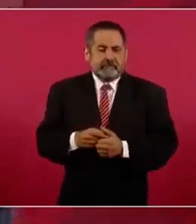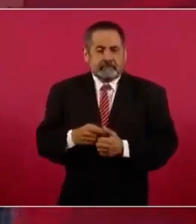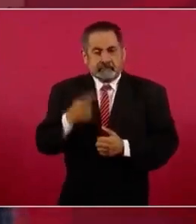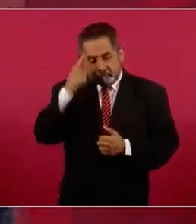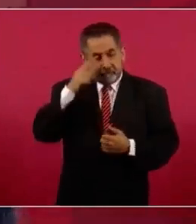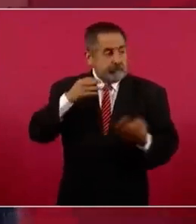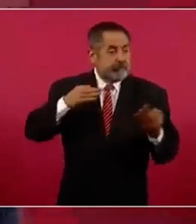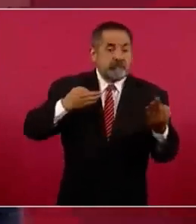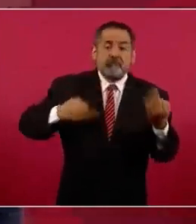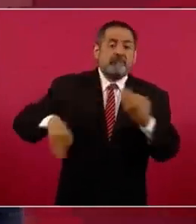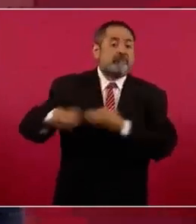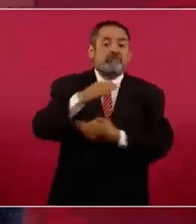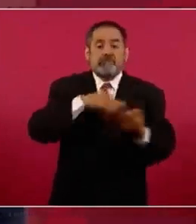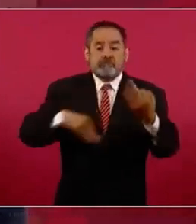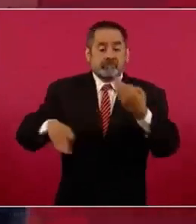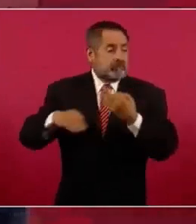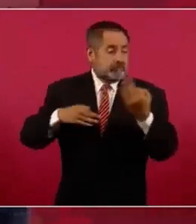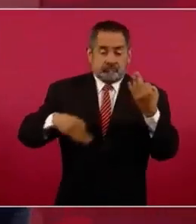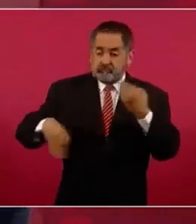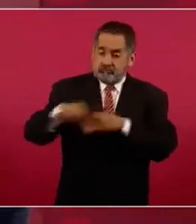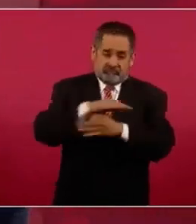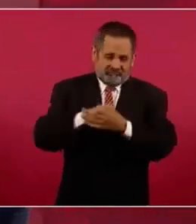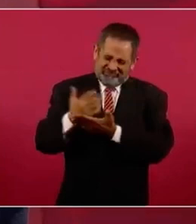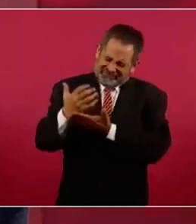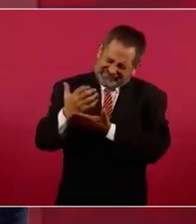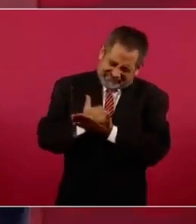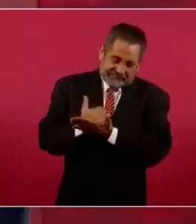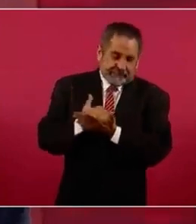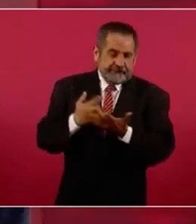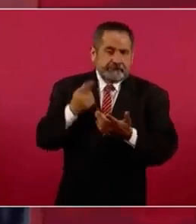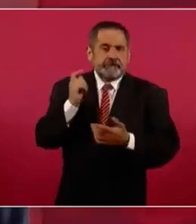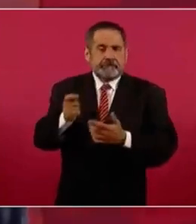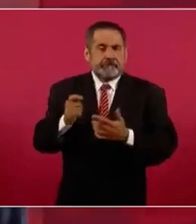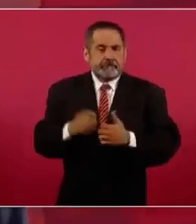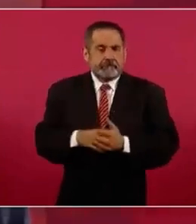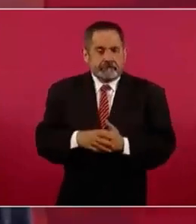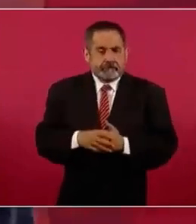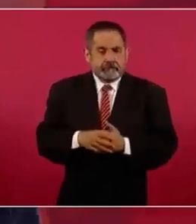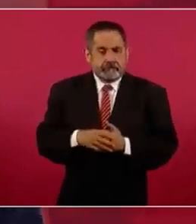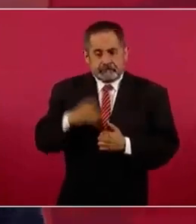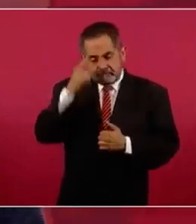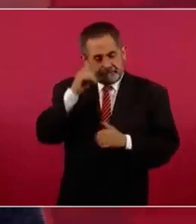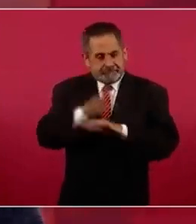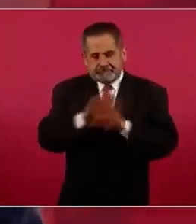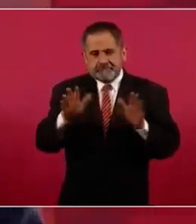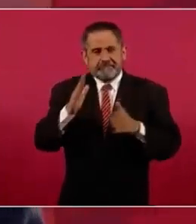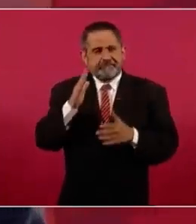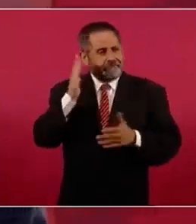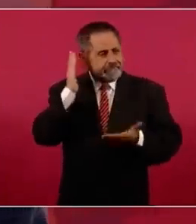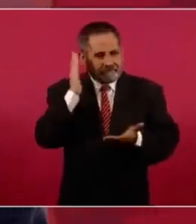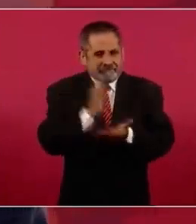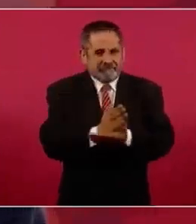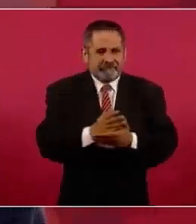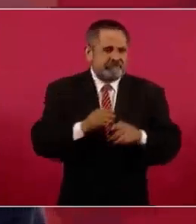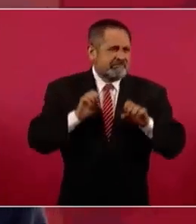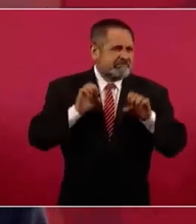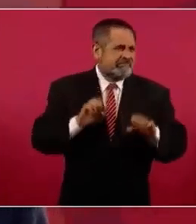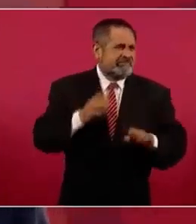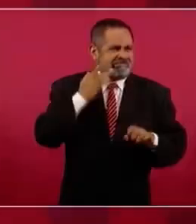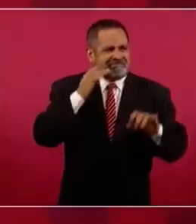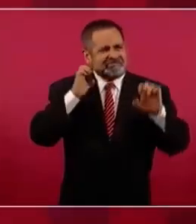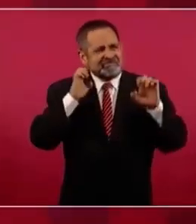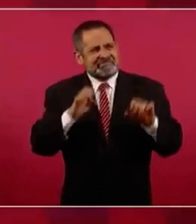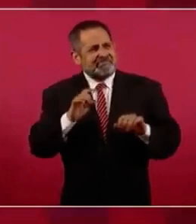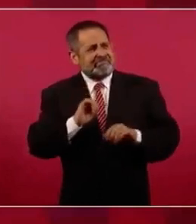Para todos, todos, o sea, que se acaben por completo los lujos.